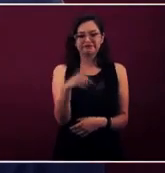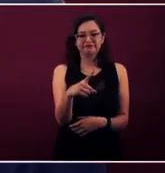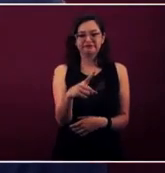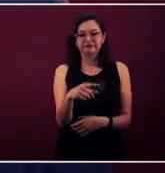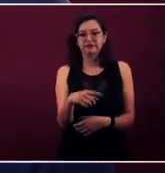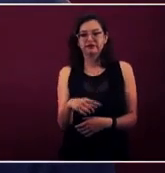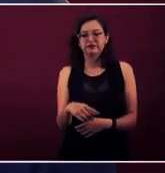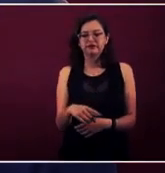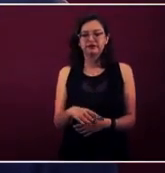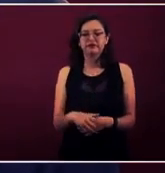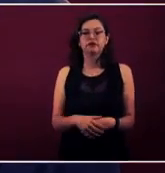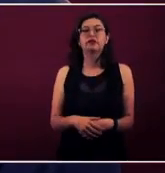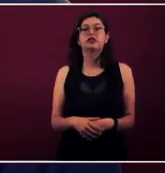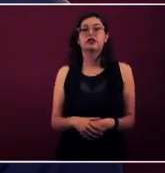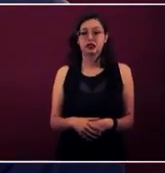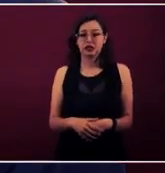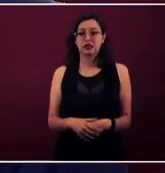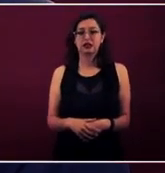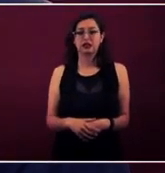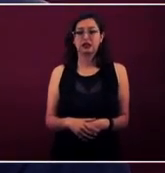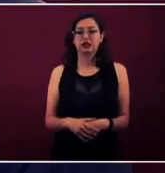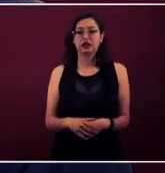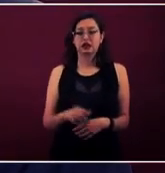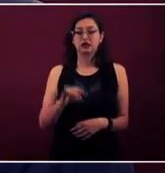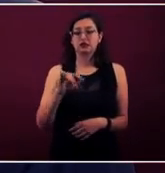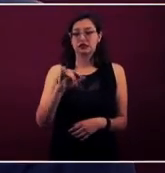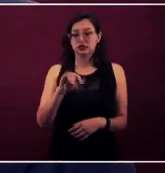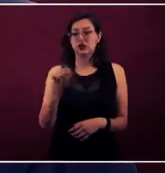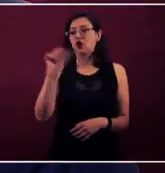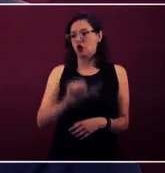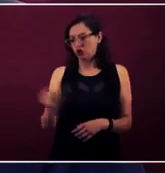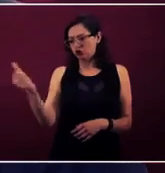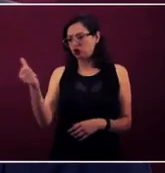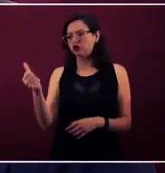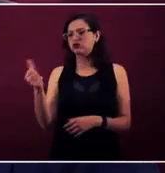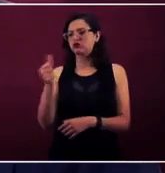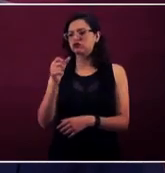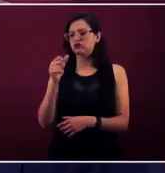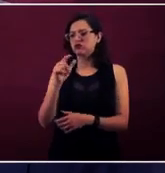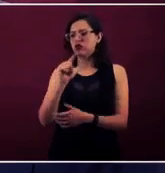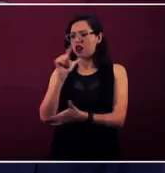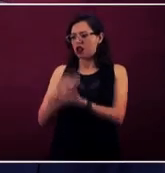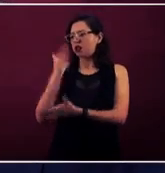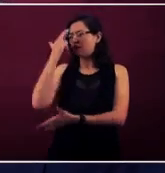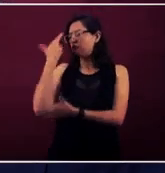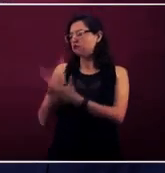Hay cifra negra en delitos que no se denuncian: